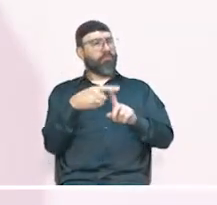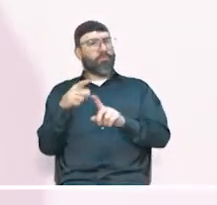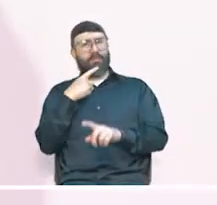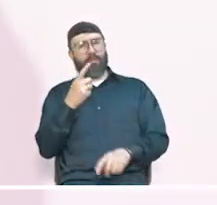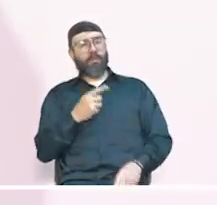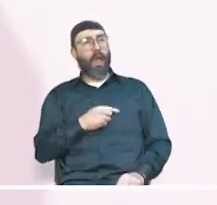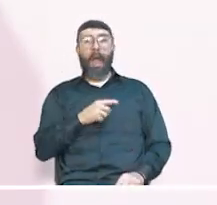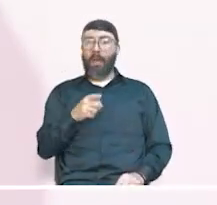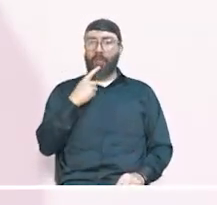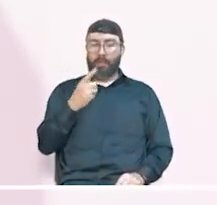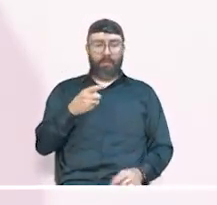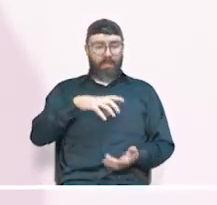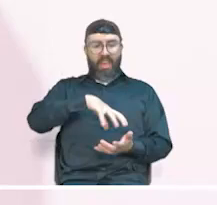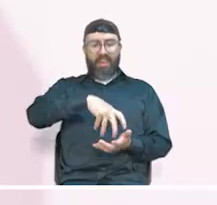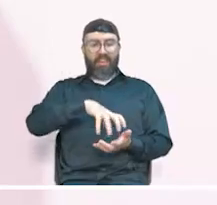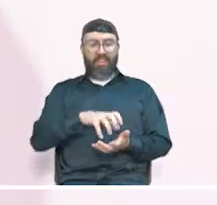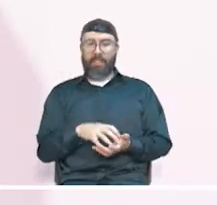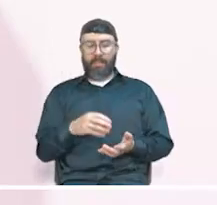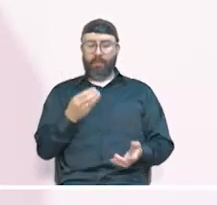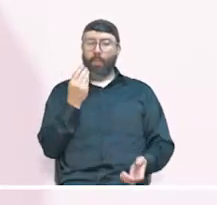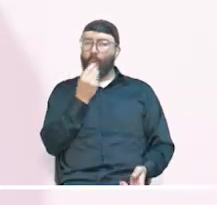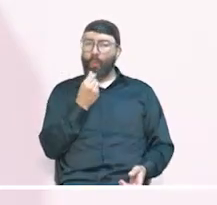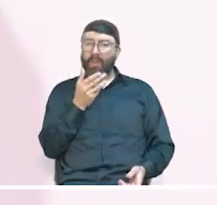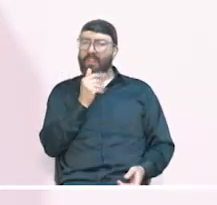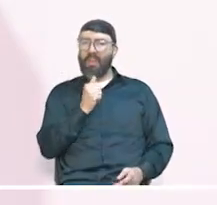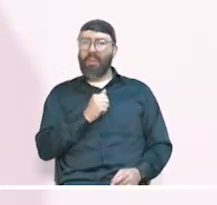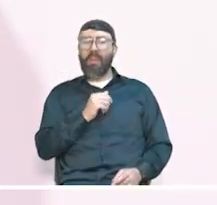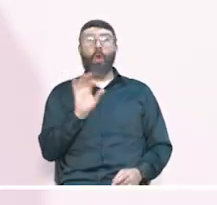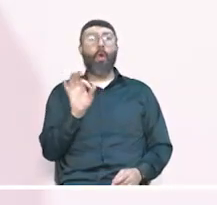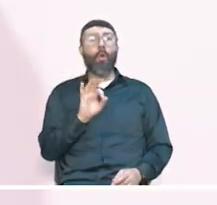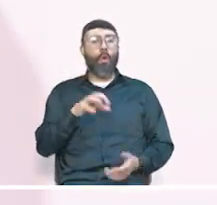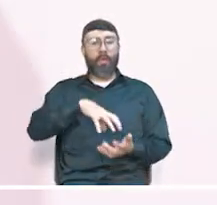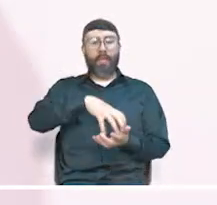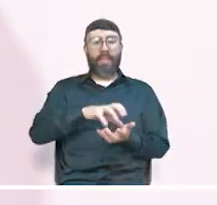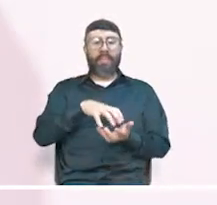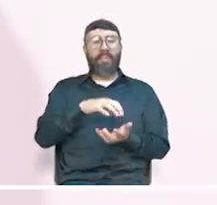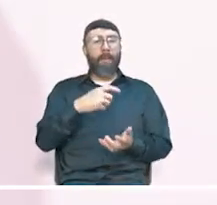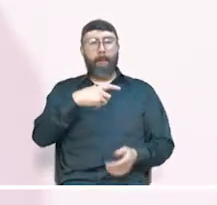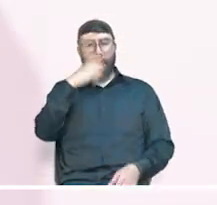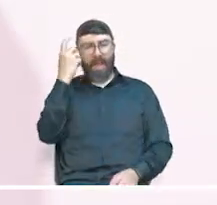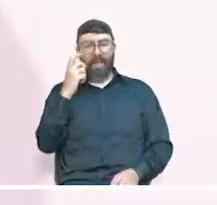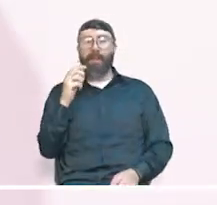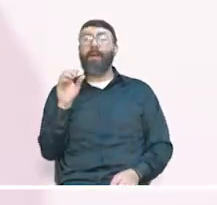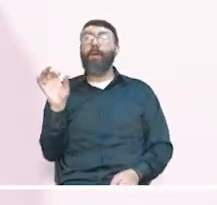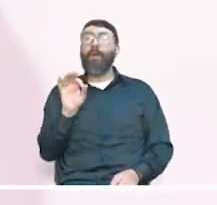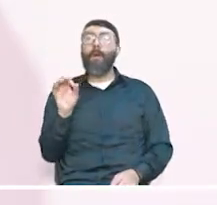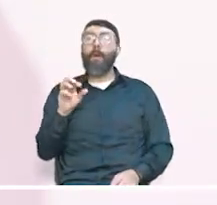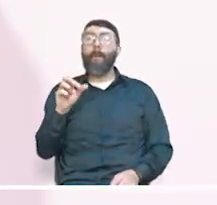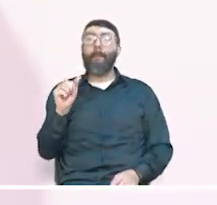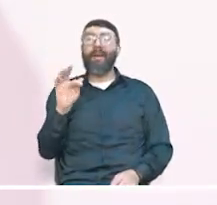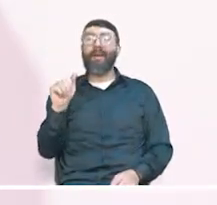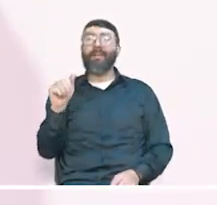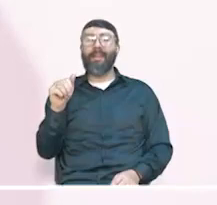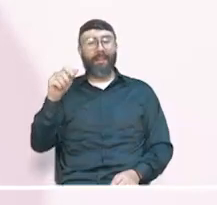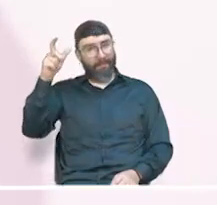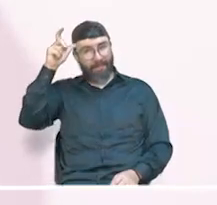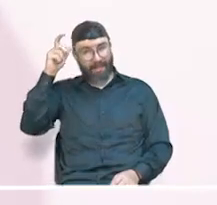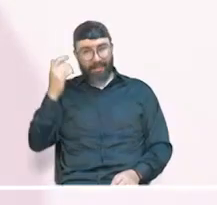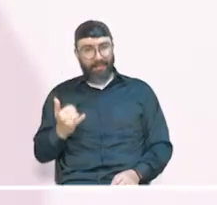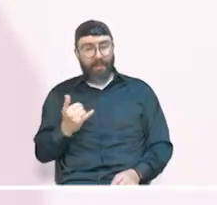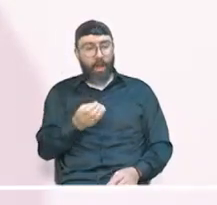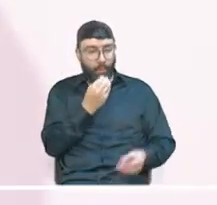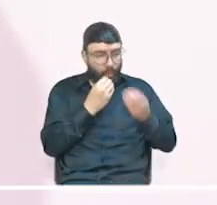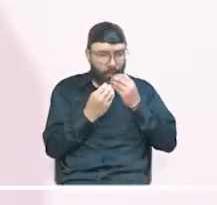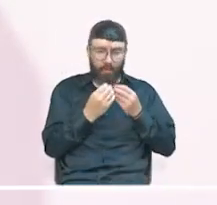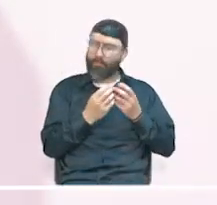hablan que gelatina sin sabor, o que entonces la gelatina blanquita o la de pata de res. Entonces, realmente existen unos